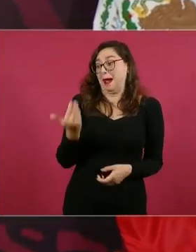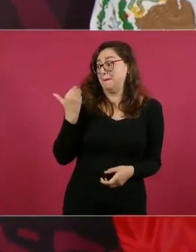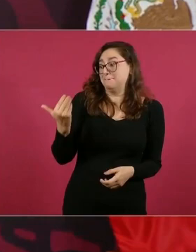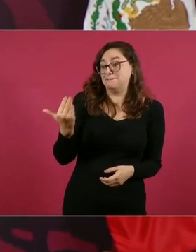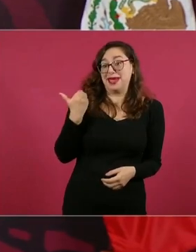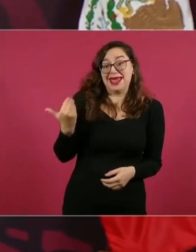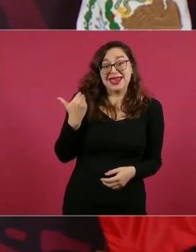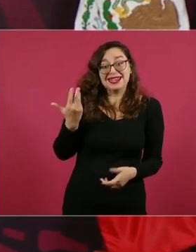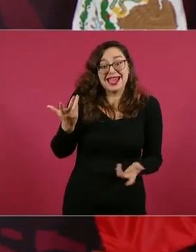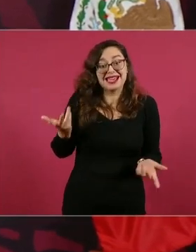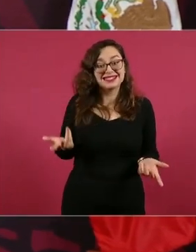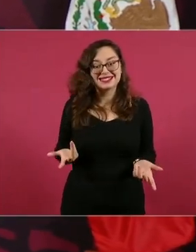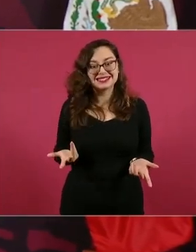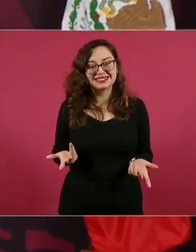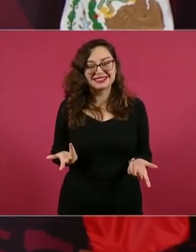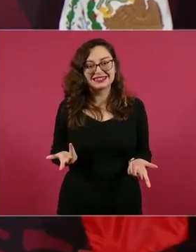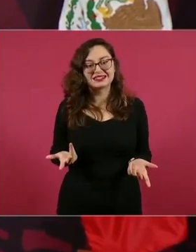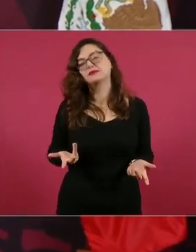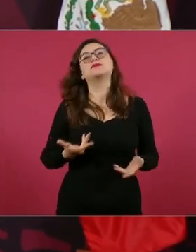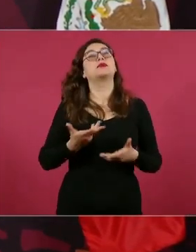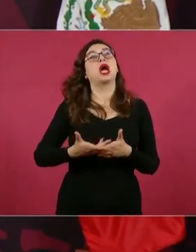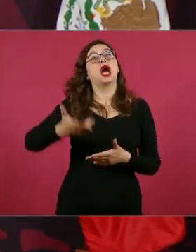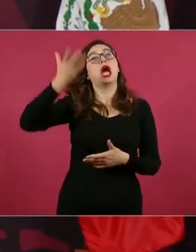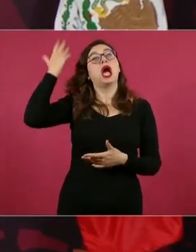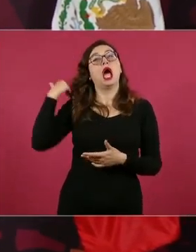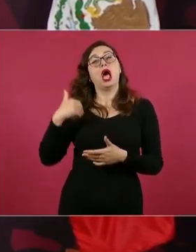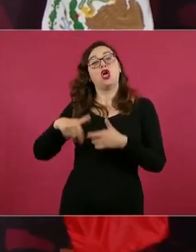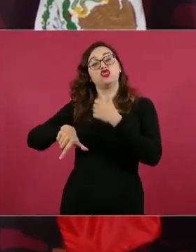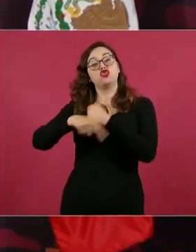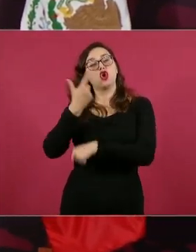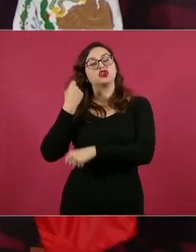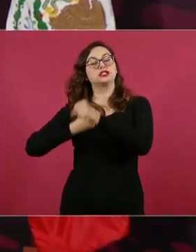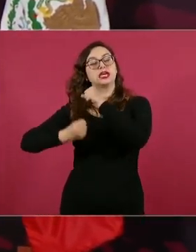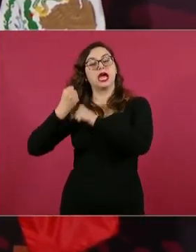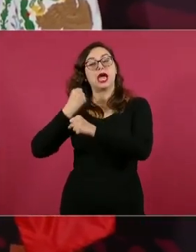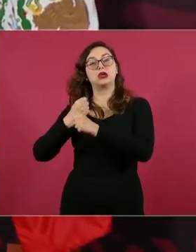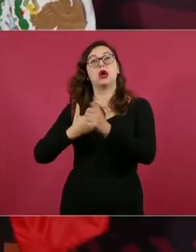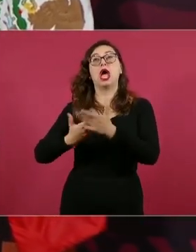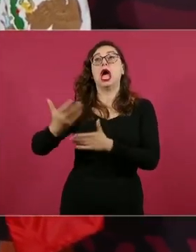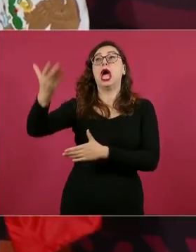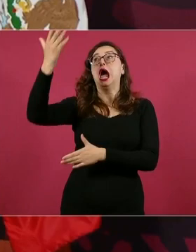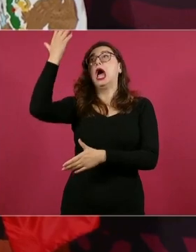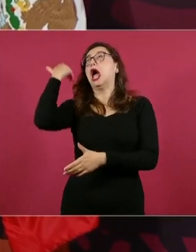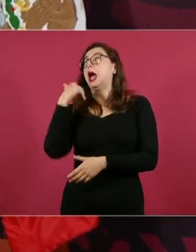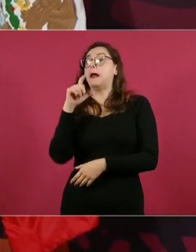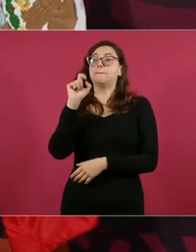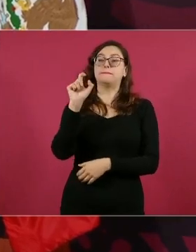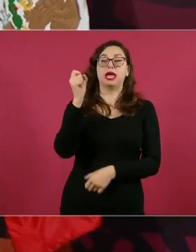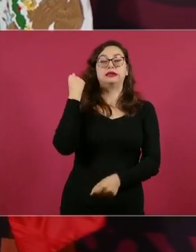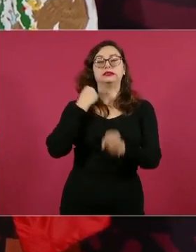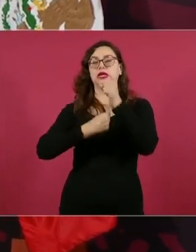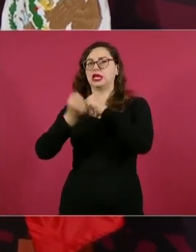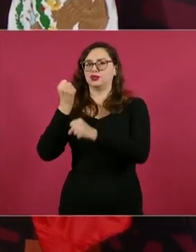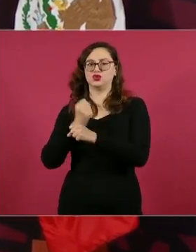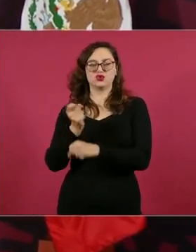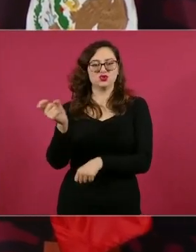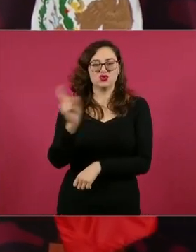6 años 12 años 20 años porque siempre nos cuestionan de